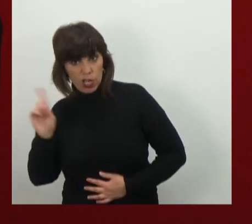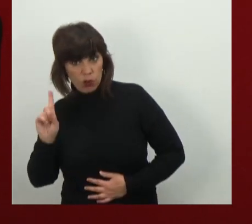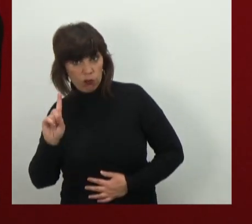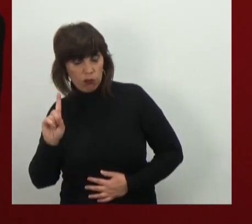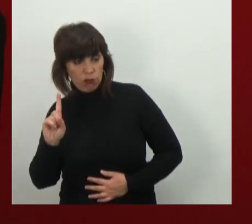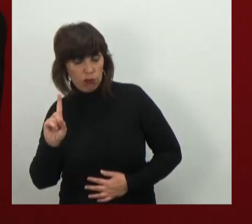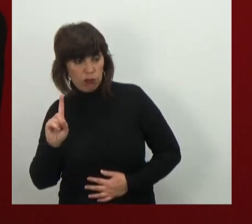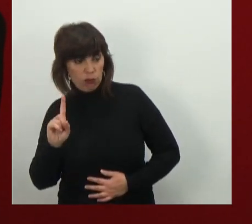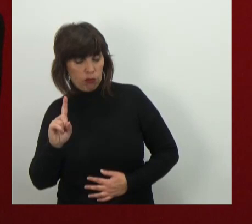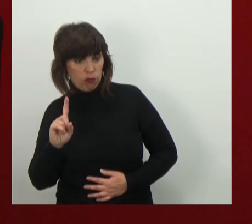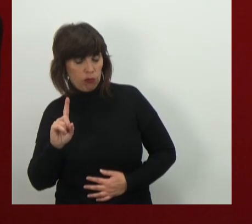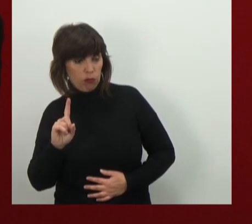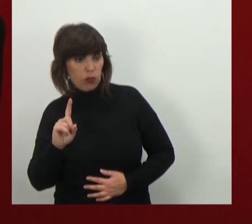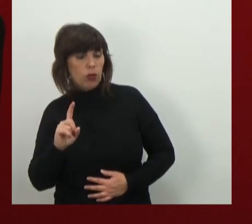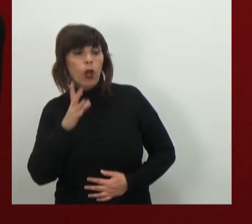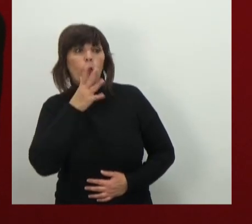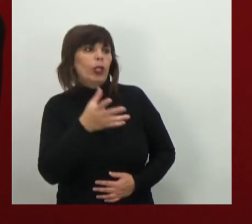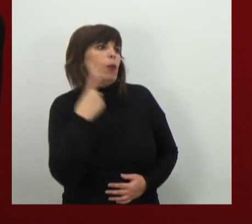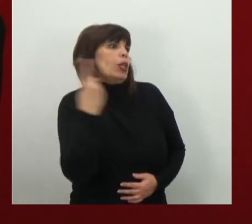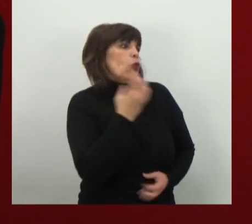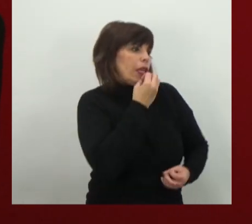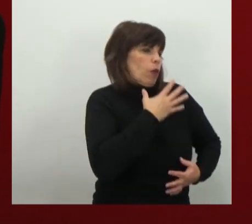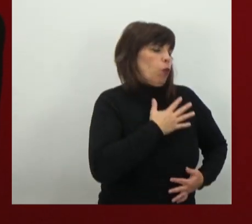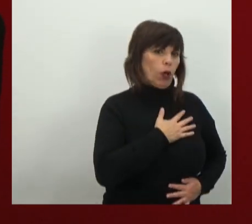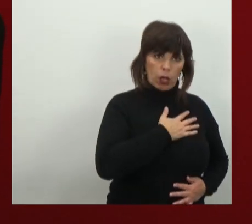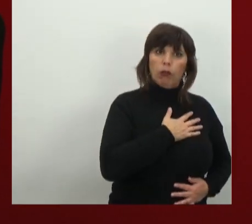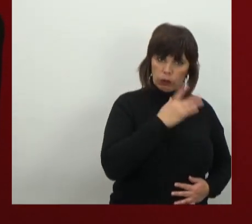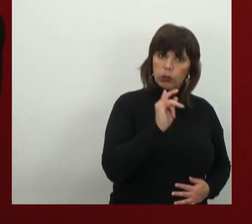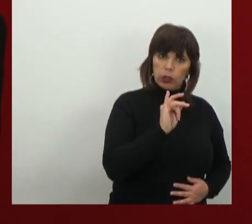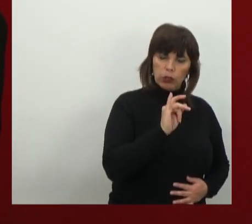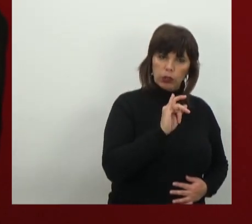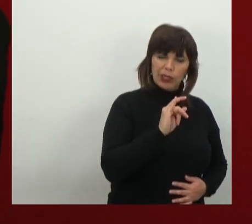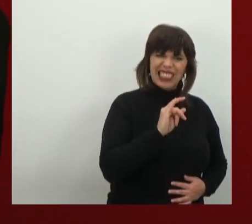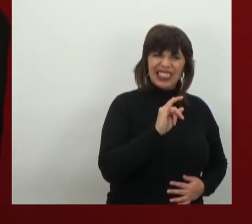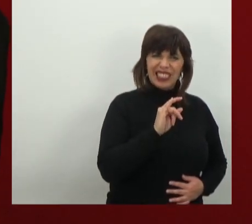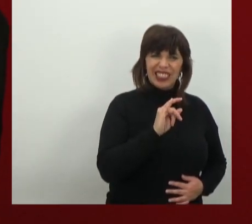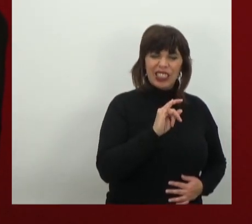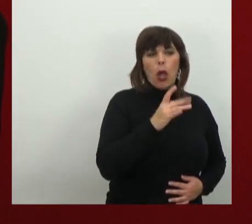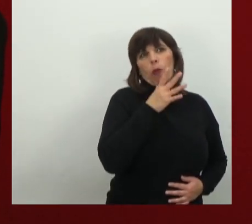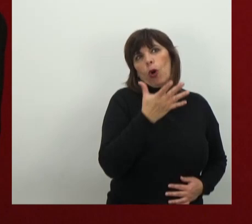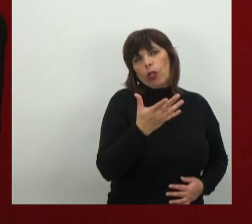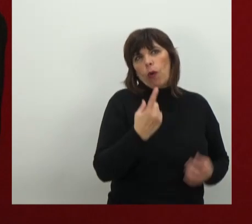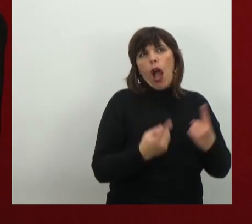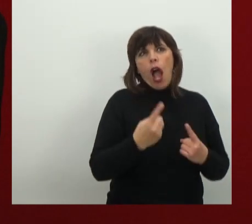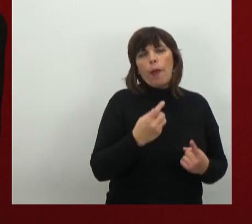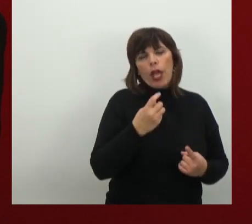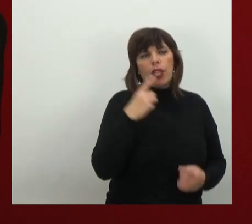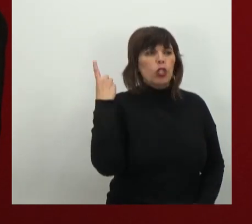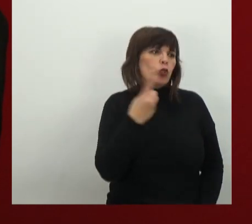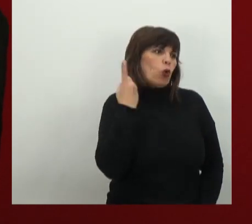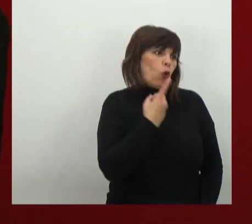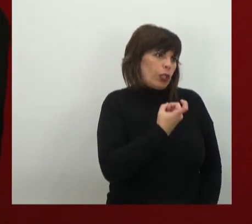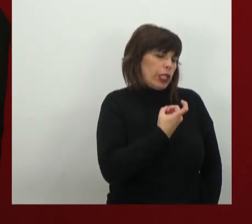que es buena. Todos nosotros necesitamos estar al día un poco solo, estar